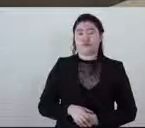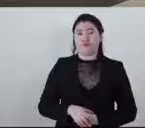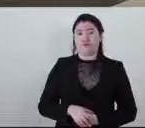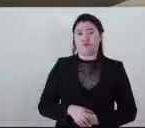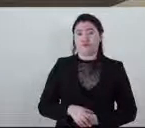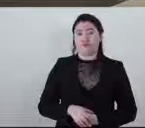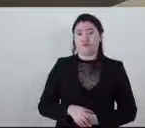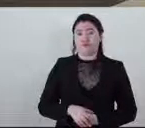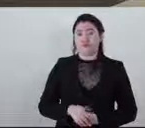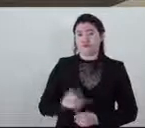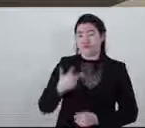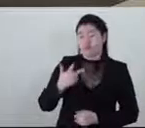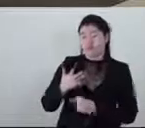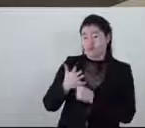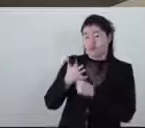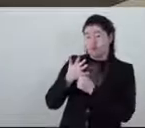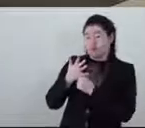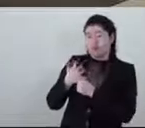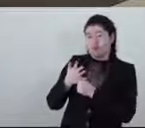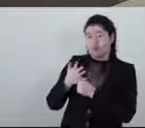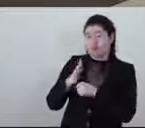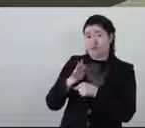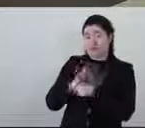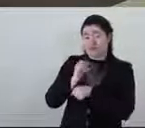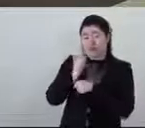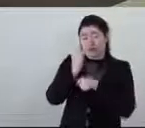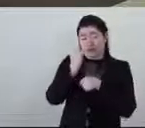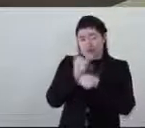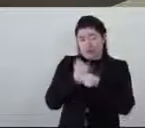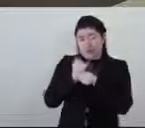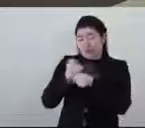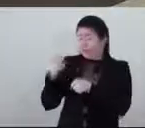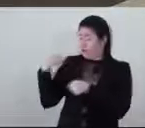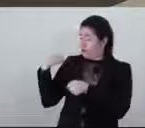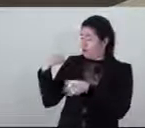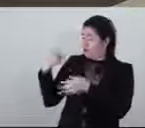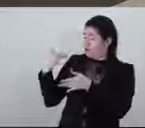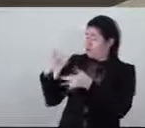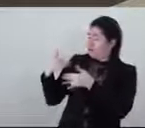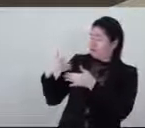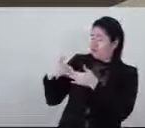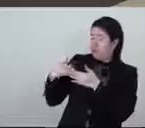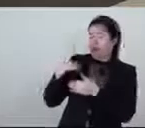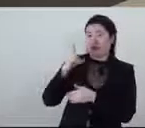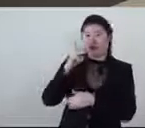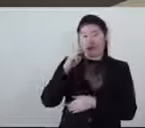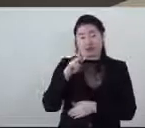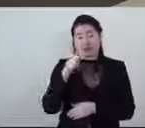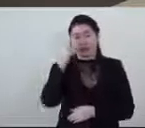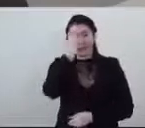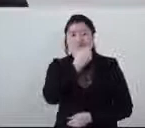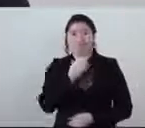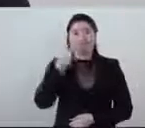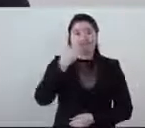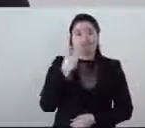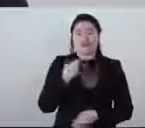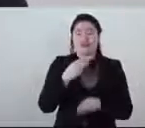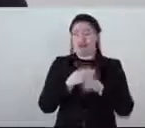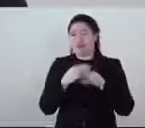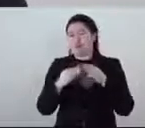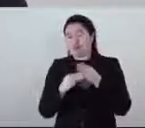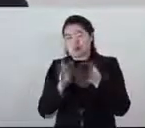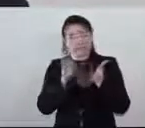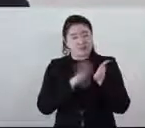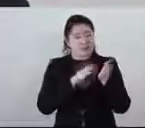El punto 8 dice, líneas de investigación a la fecha. DNB continuará con la revisión de las evidencias documentales